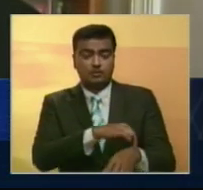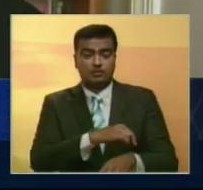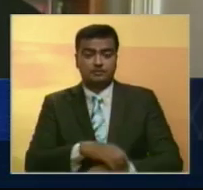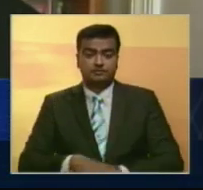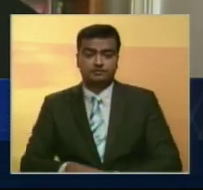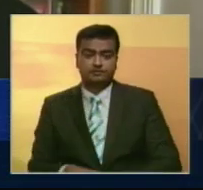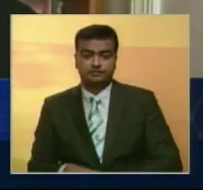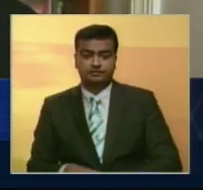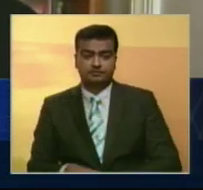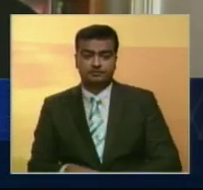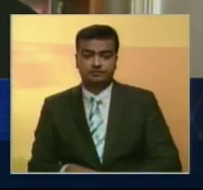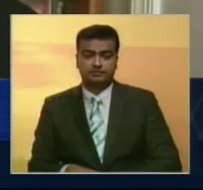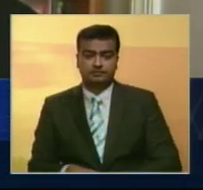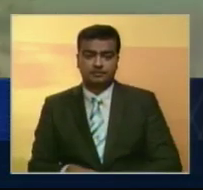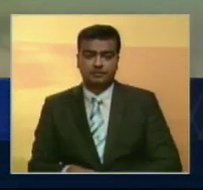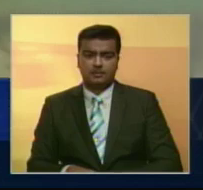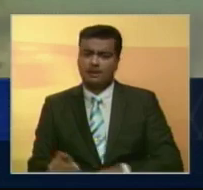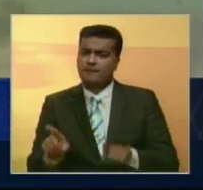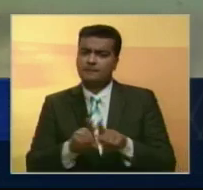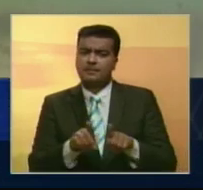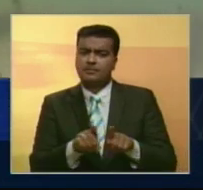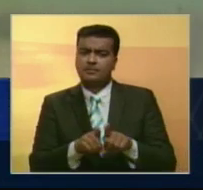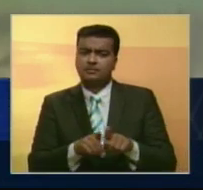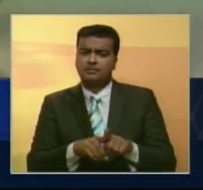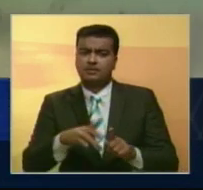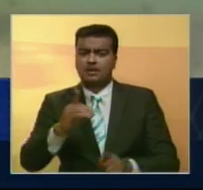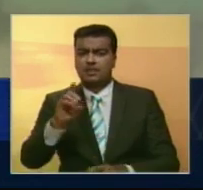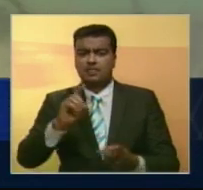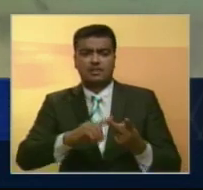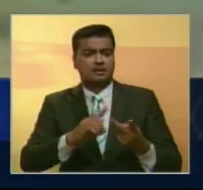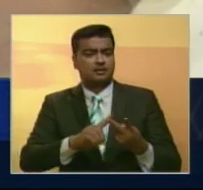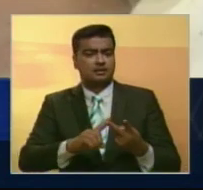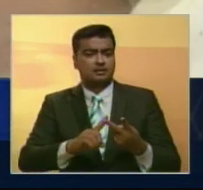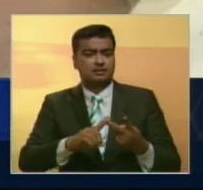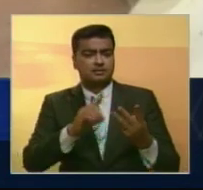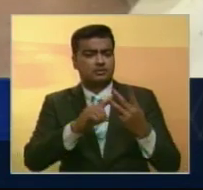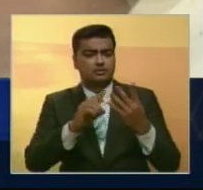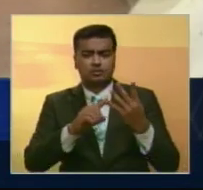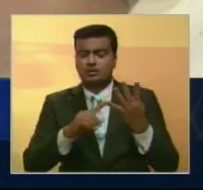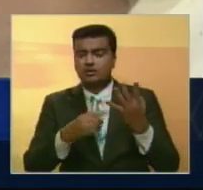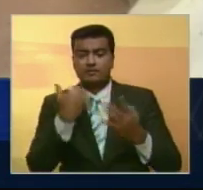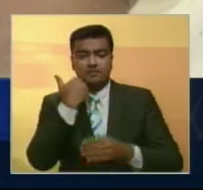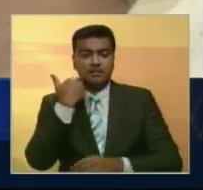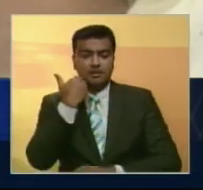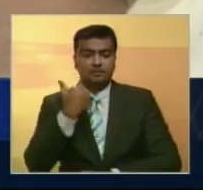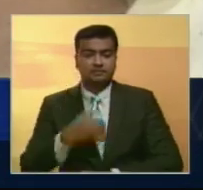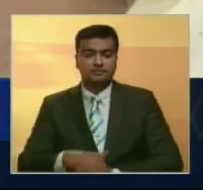Aedes aegypti, el mismo que transmite el dengue, la fiebre amarilla y el chikungunya.